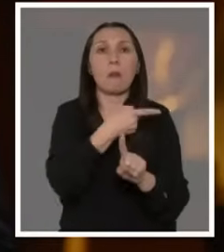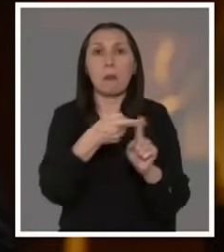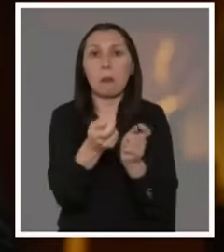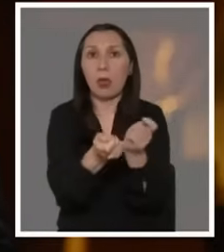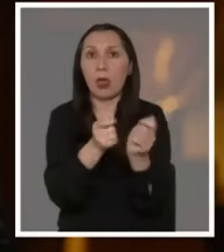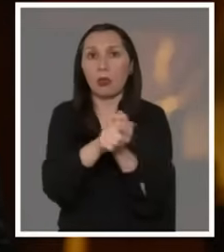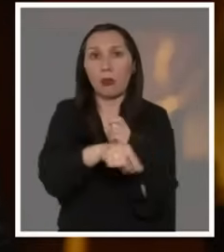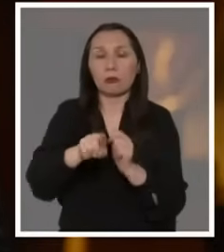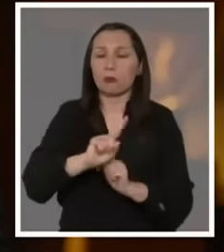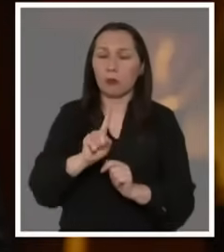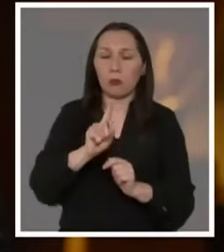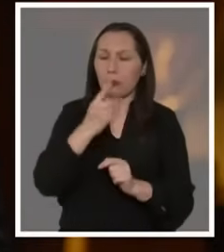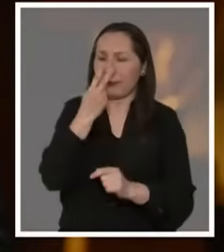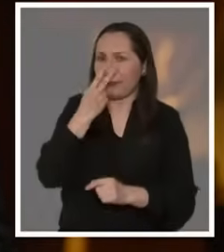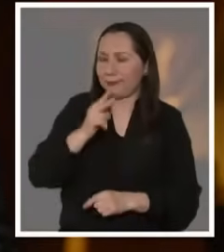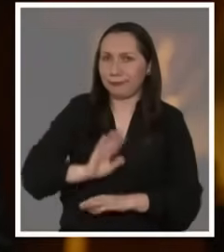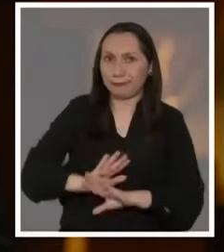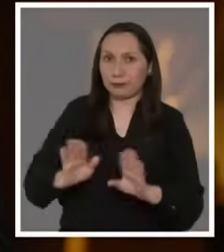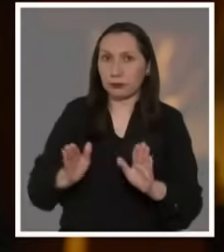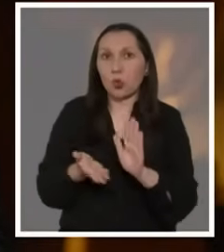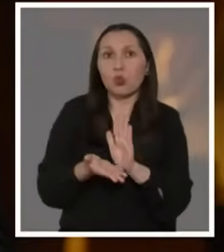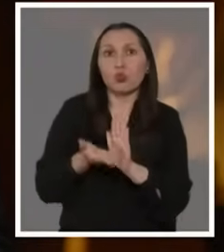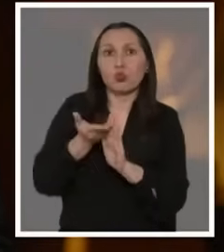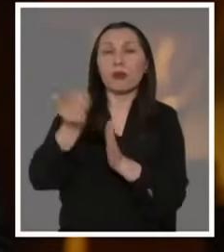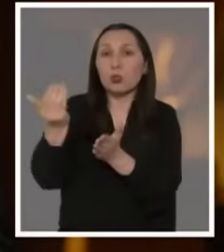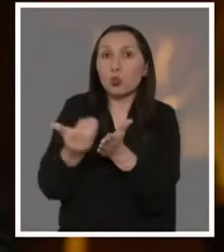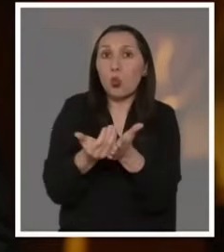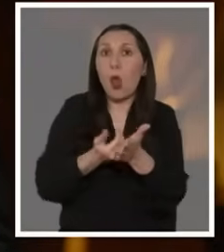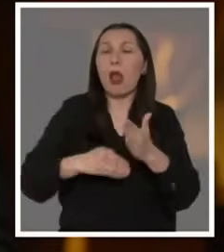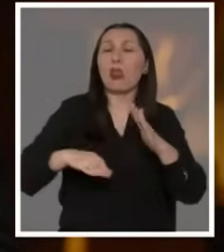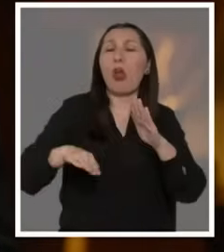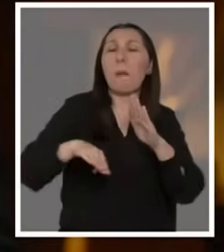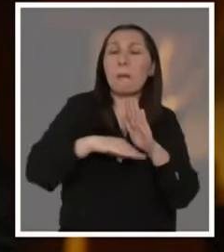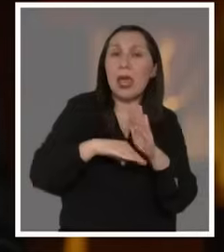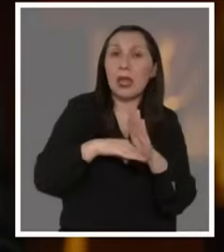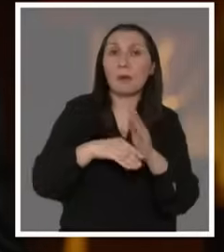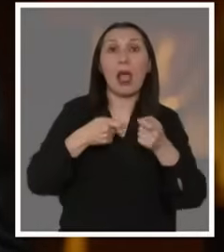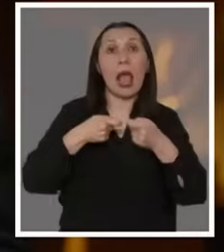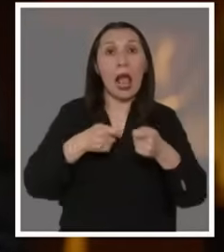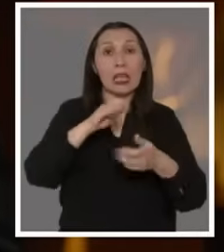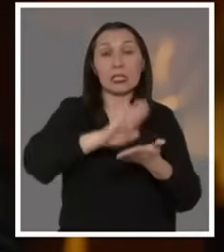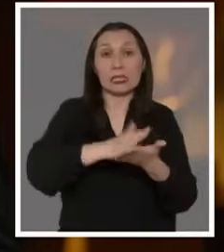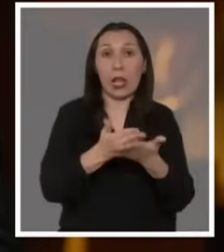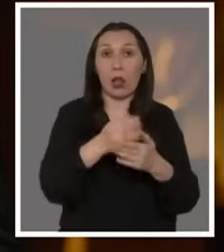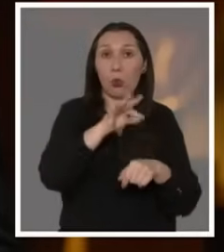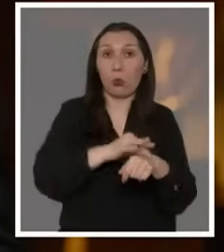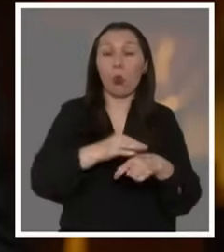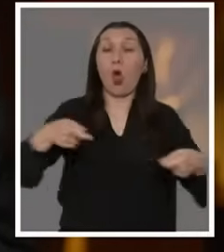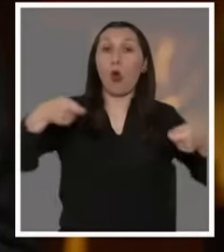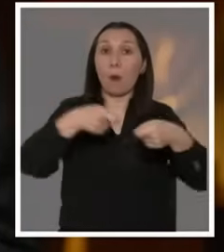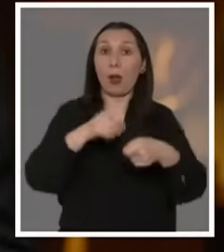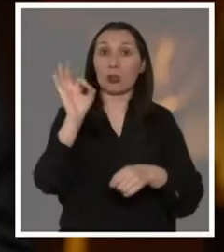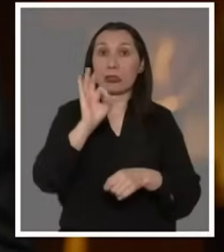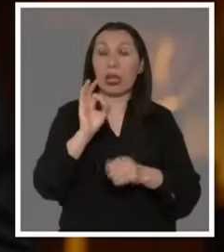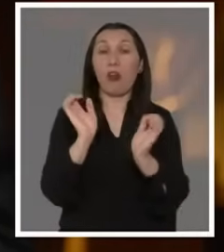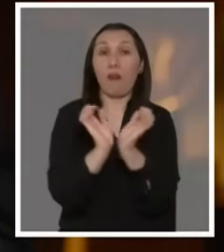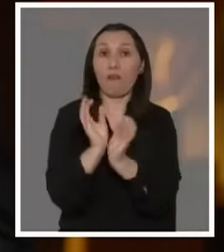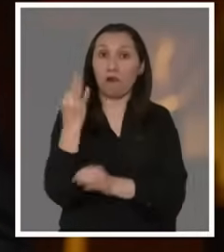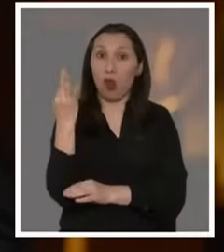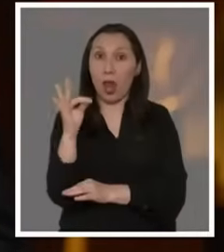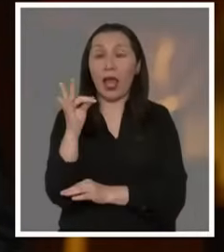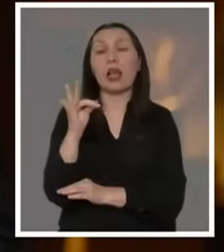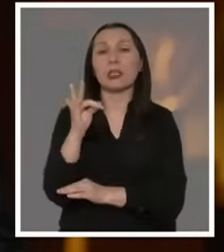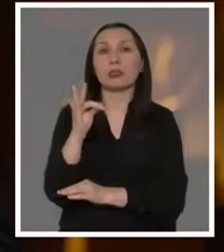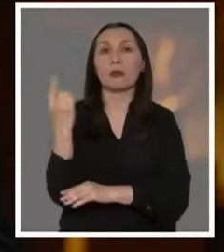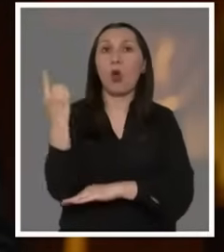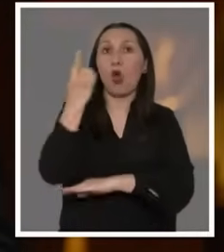medias. Por el contrario, subimos el salario mínimo, bajamos el gasto en salud de las familias con el copago cero en FONASA,